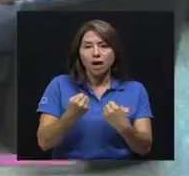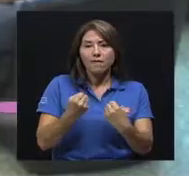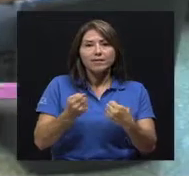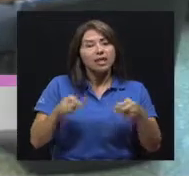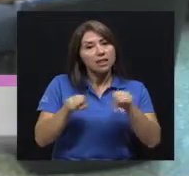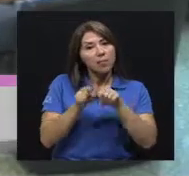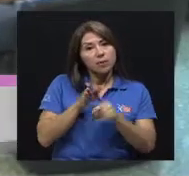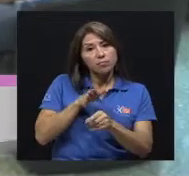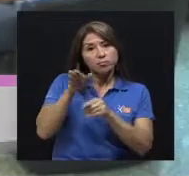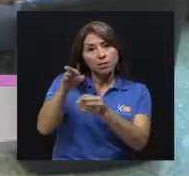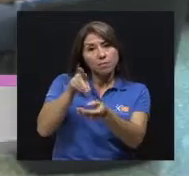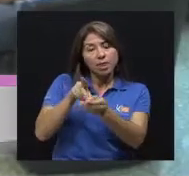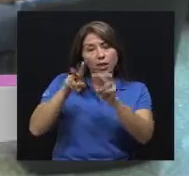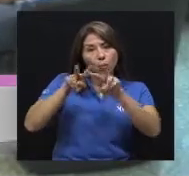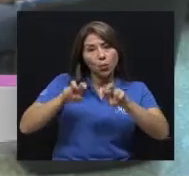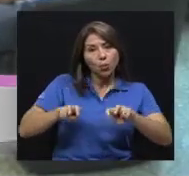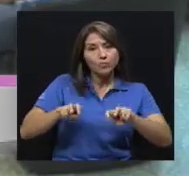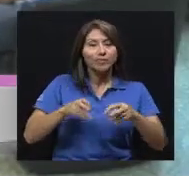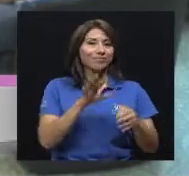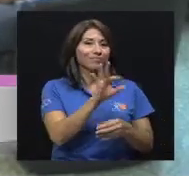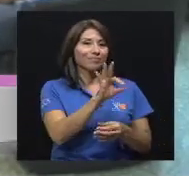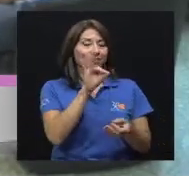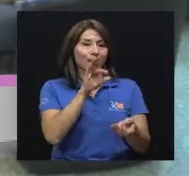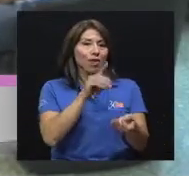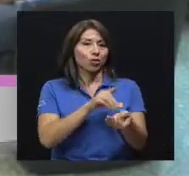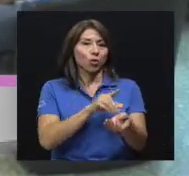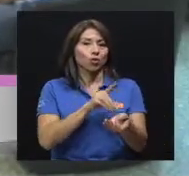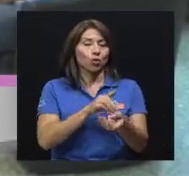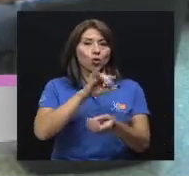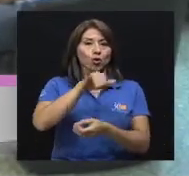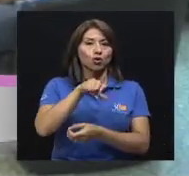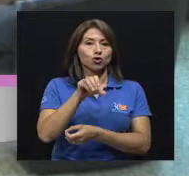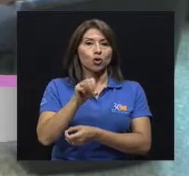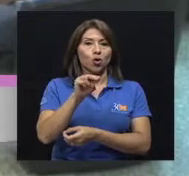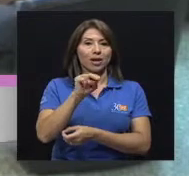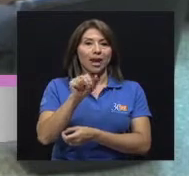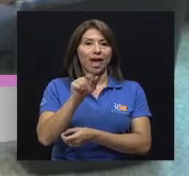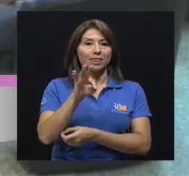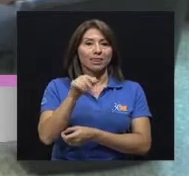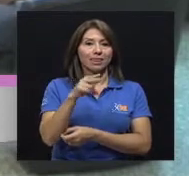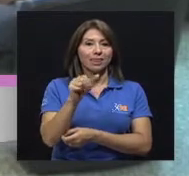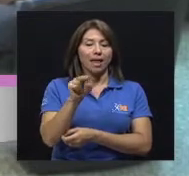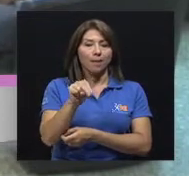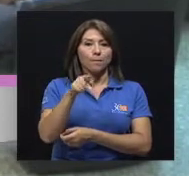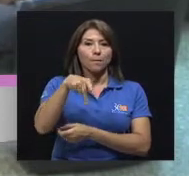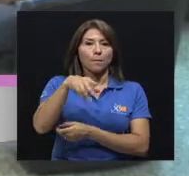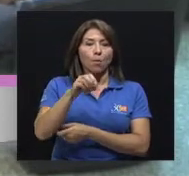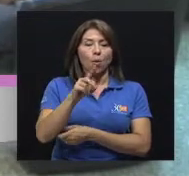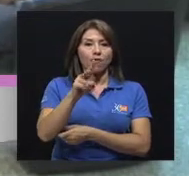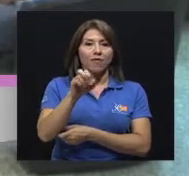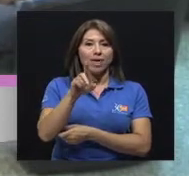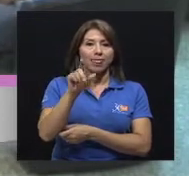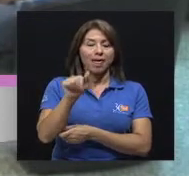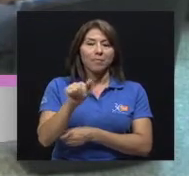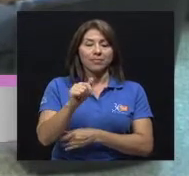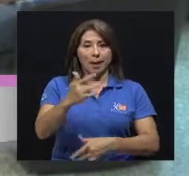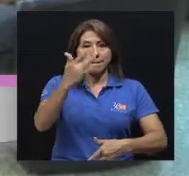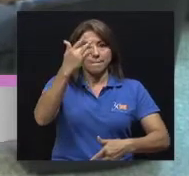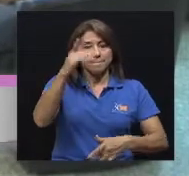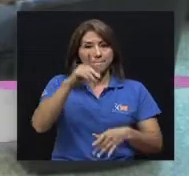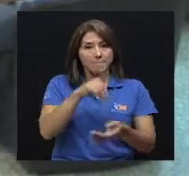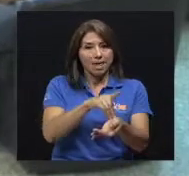quién mejor que nuestro invitado del día de hoy, el doctor Jonathan Poveda? Él es médico cardiólogo y trabaja en el Hospital San Juan de